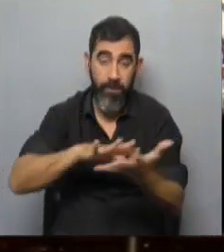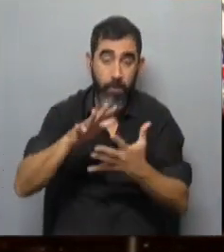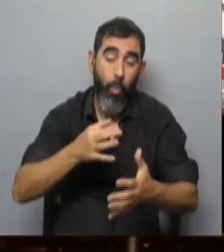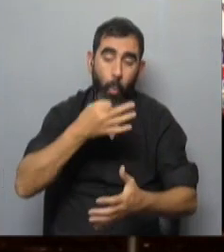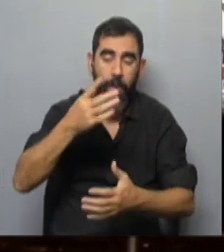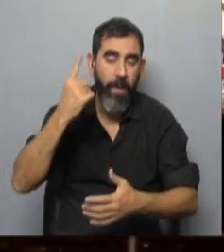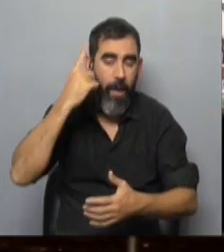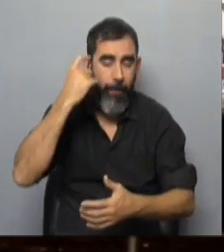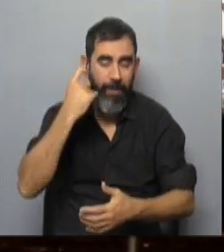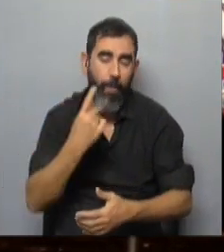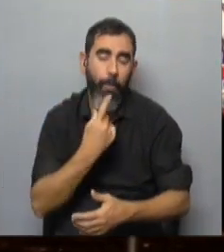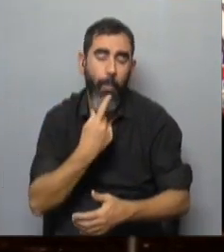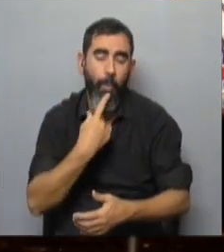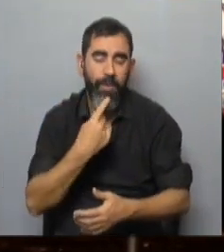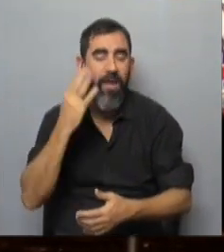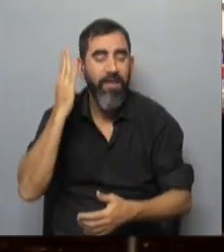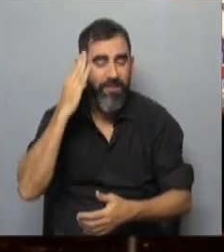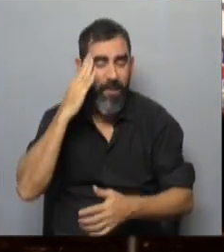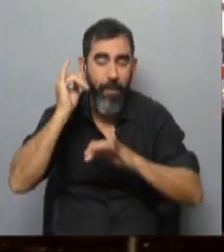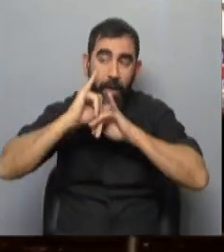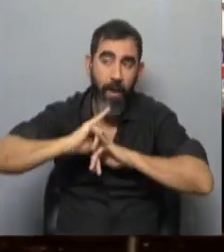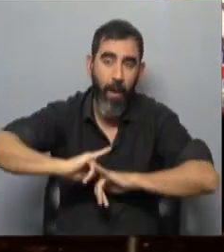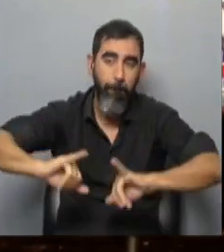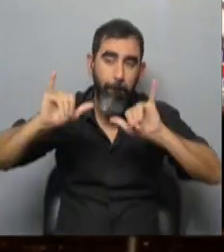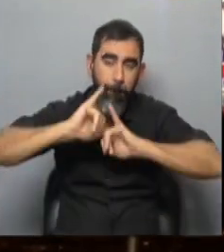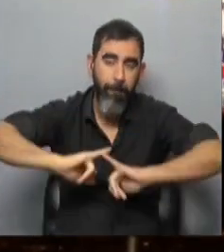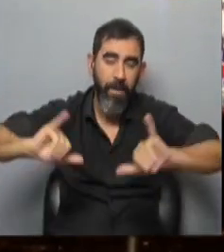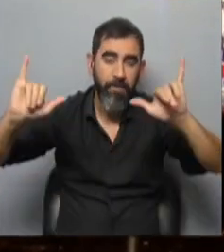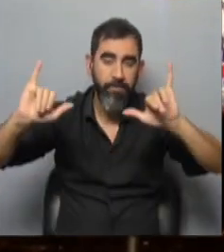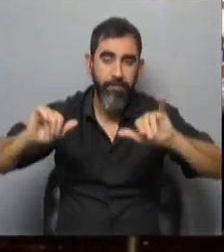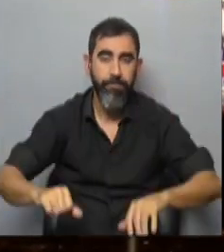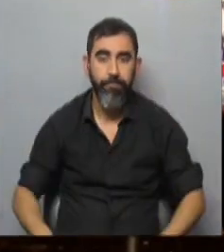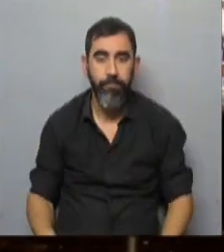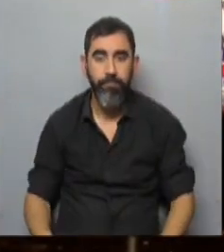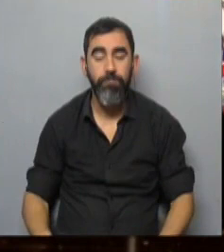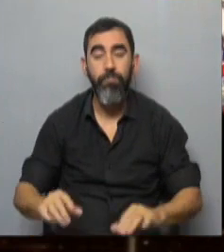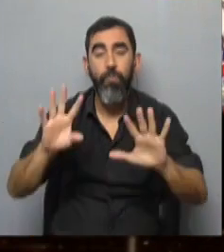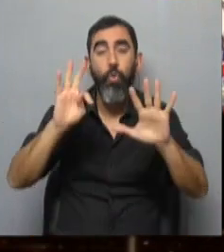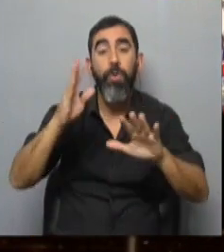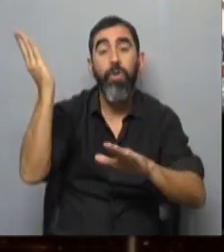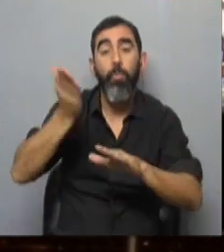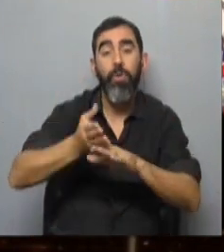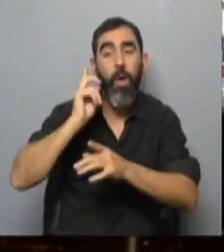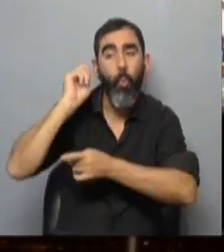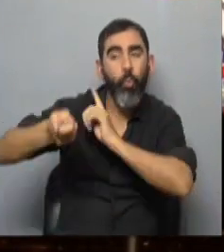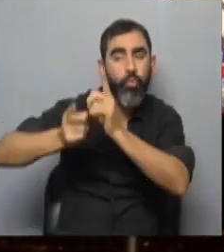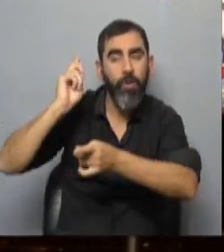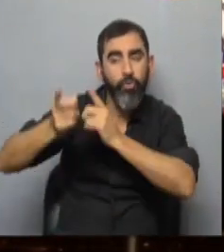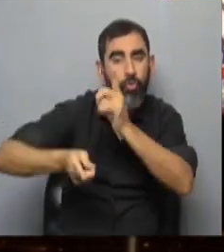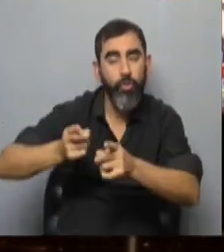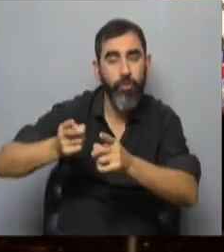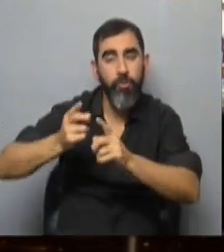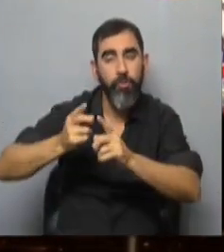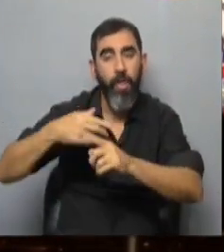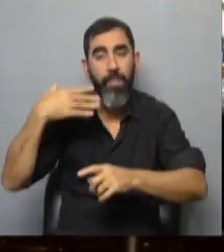con experiencia política sabe que en una campaña electoral el 90% de las acusaciones que lanza